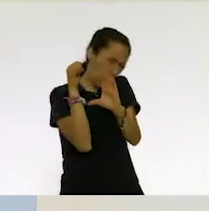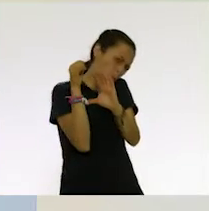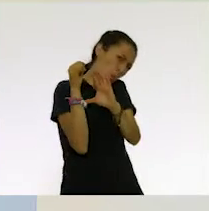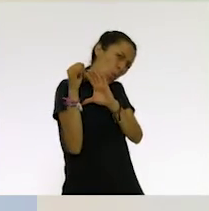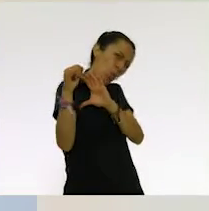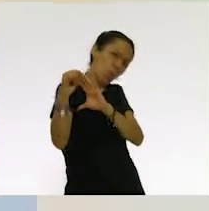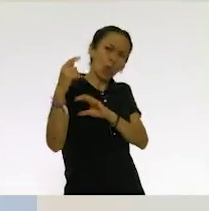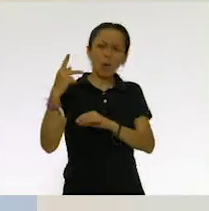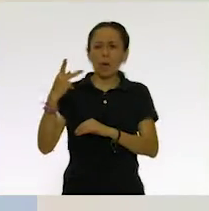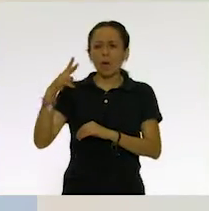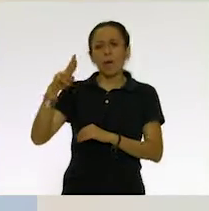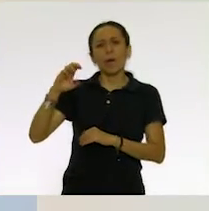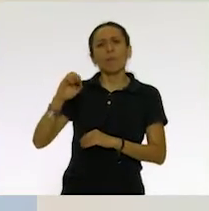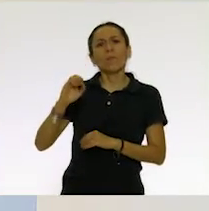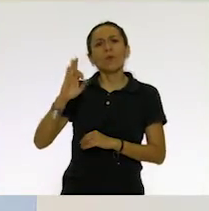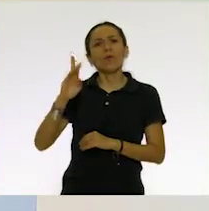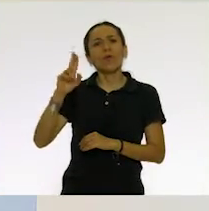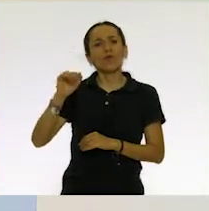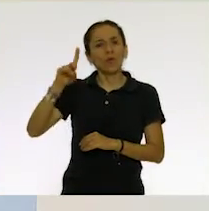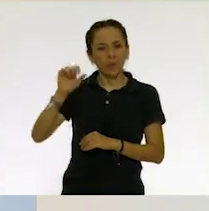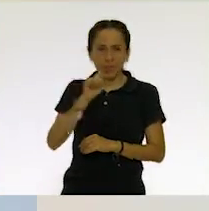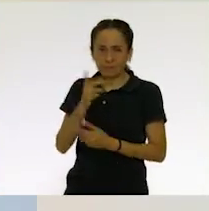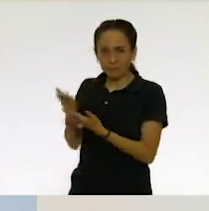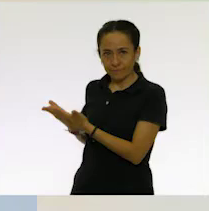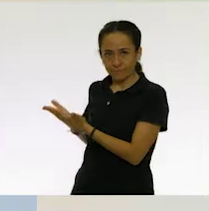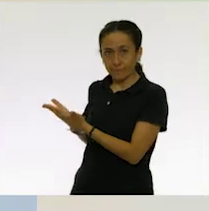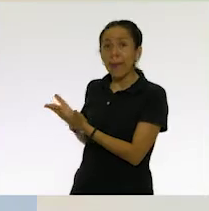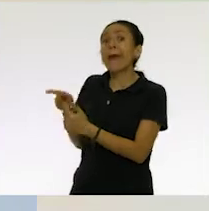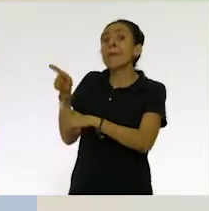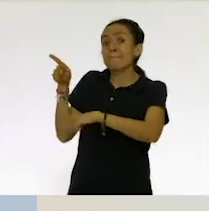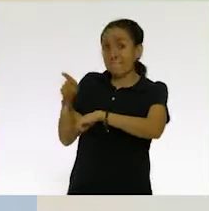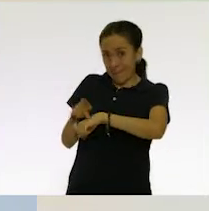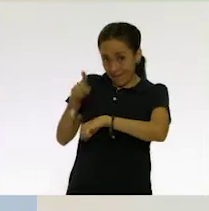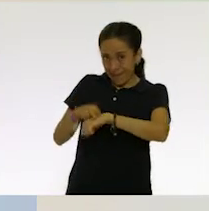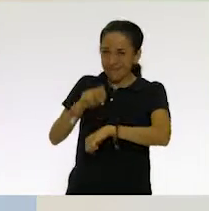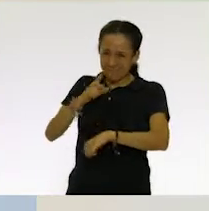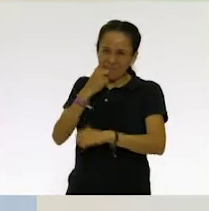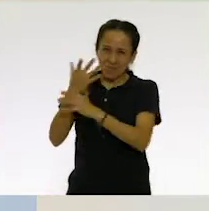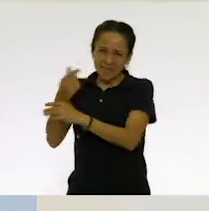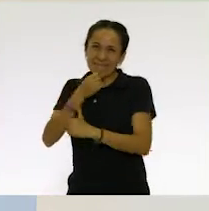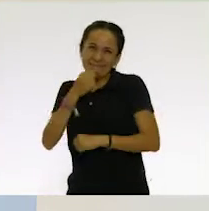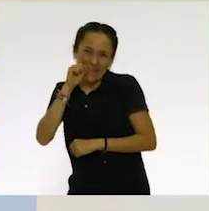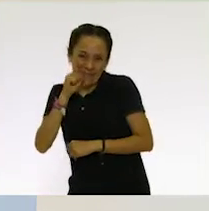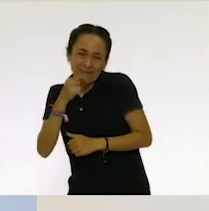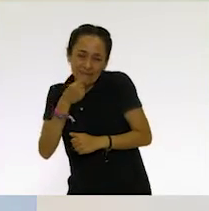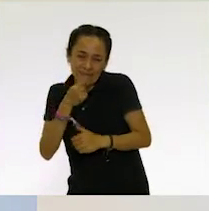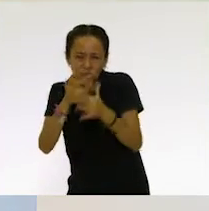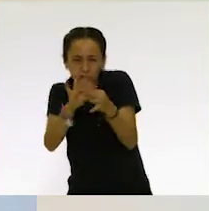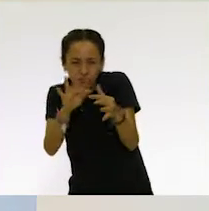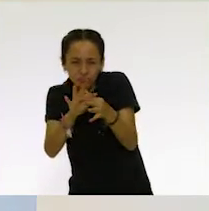De piedra, como dijo Emiliano. De piedra. Y oscura.